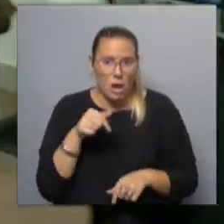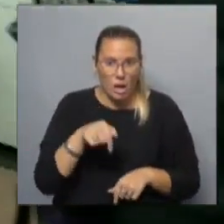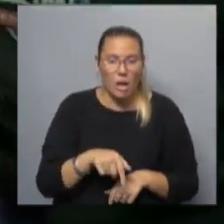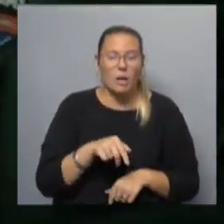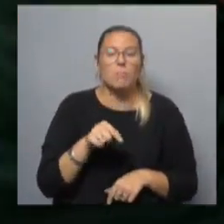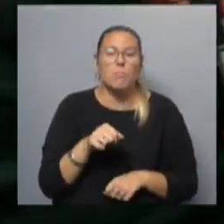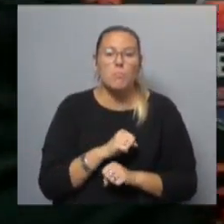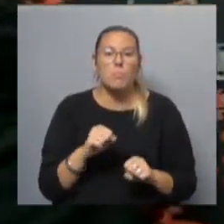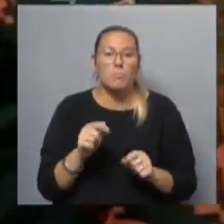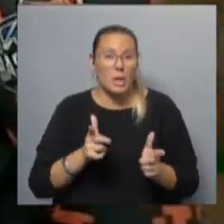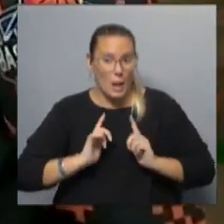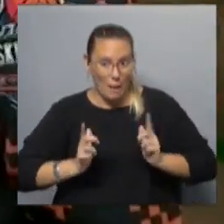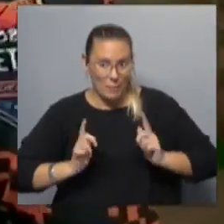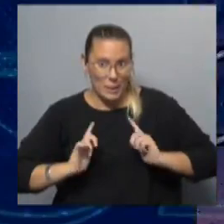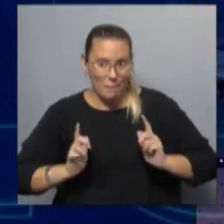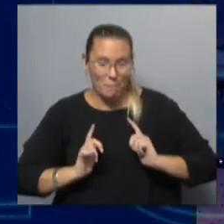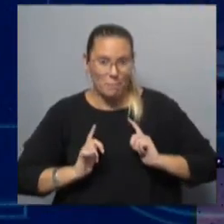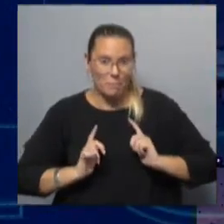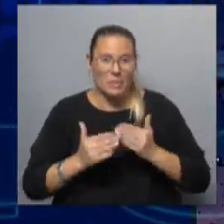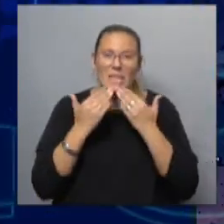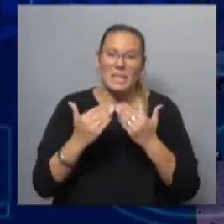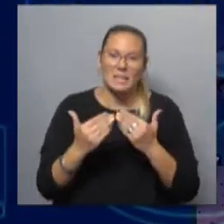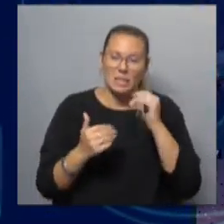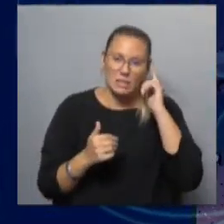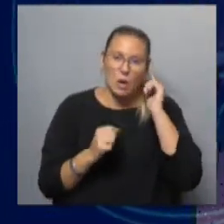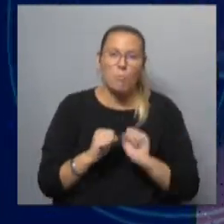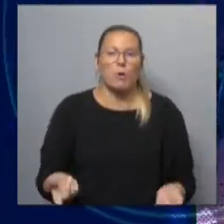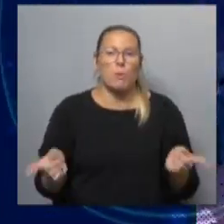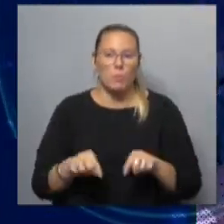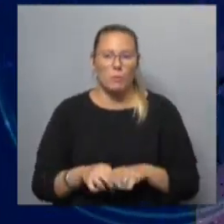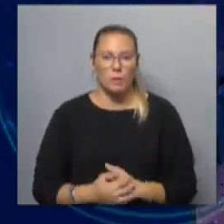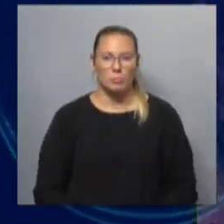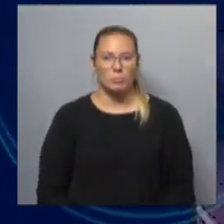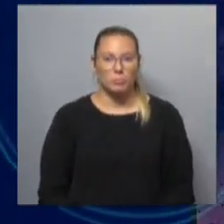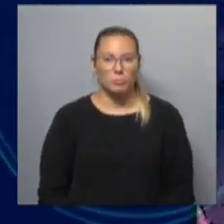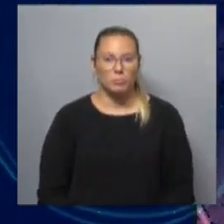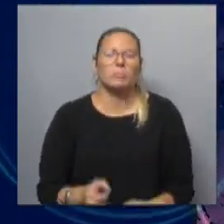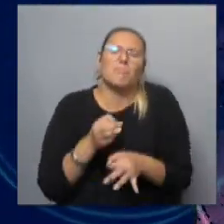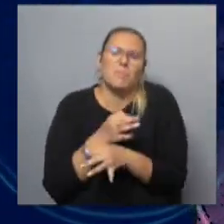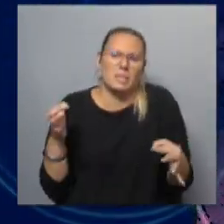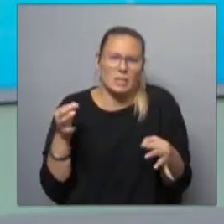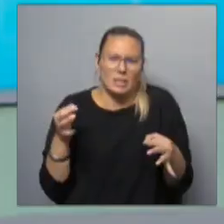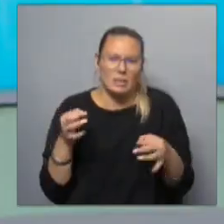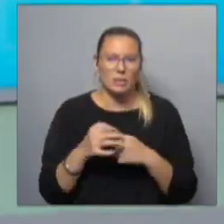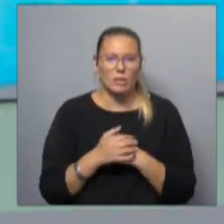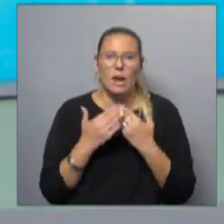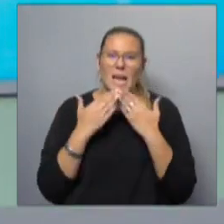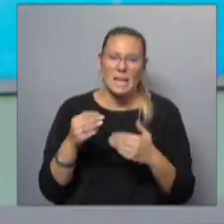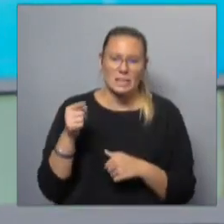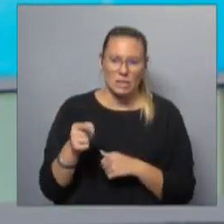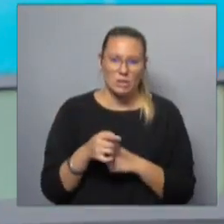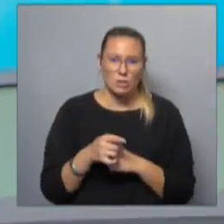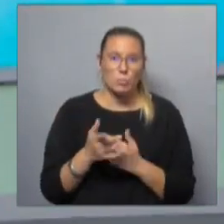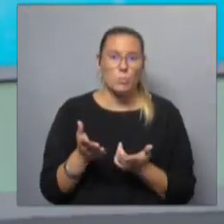Lujov, así que bueno, les esperan por acá. Muchas gracias, podemos volver a estudiar. Excelente, More. Sí, More, gracias a vos.